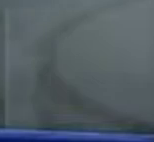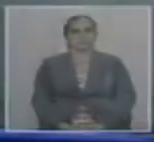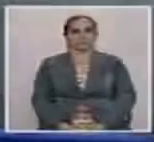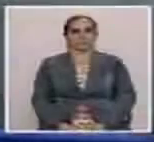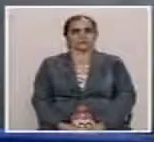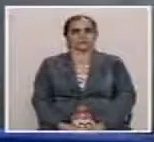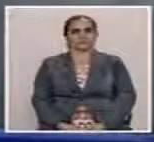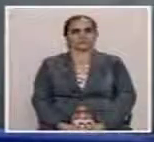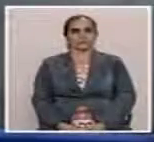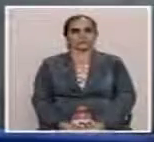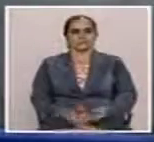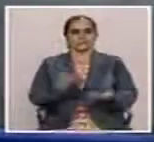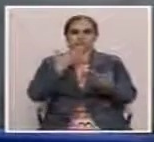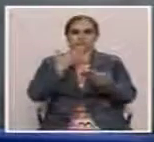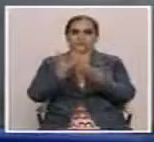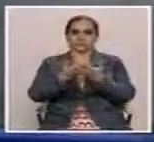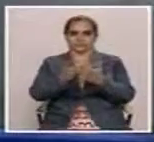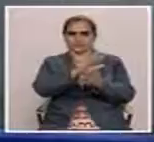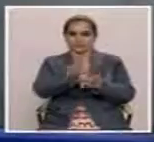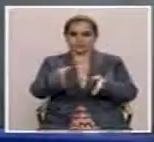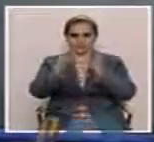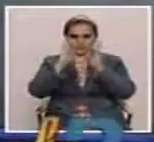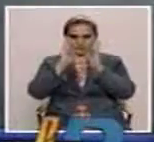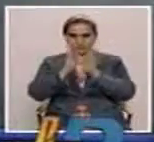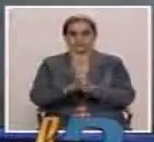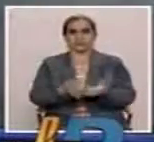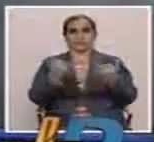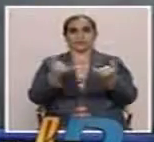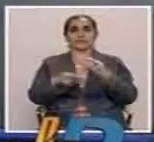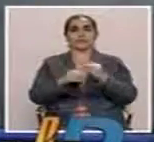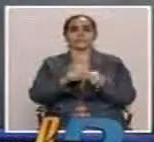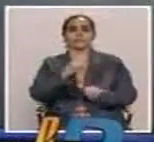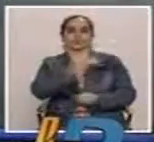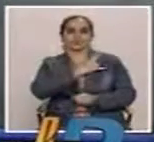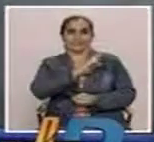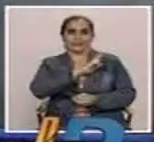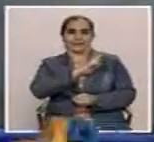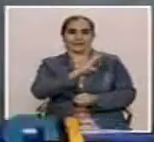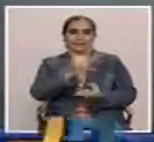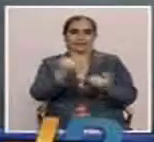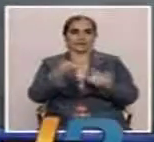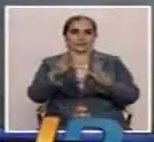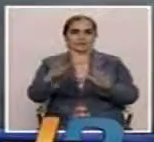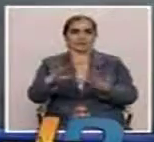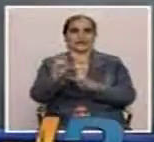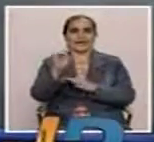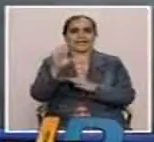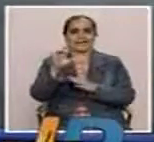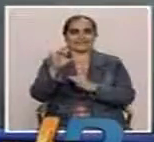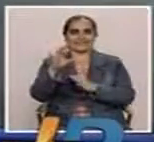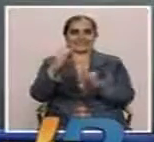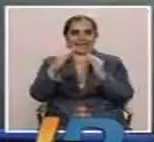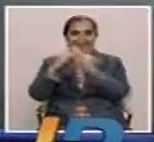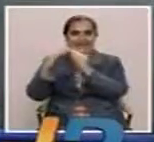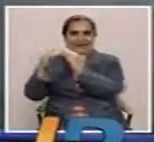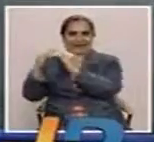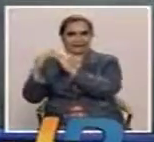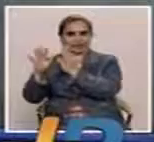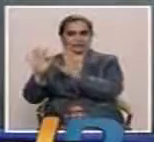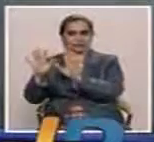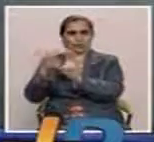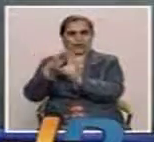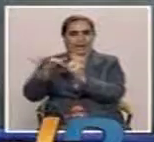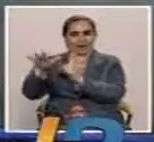Cali. Gracias por seguir con nosotros. Avanza en la Universidad del Valle la construcción de 15 viviendas sostenibles como parte